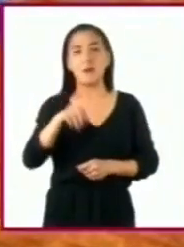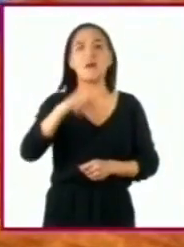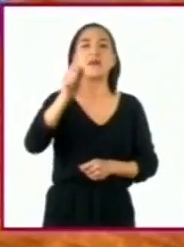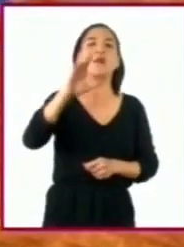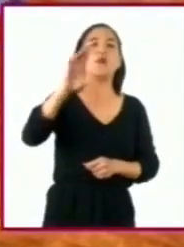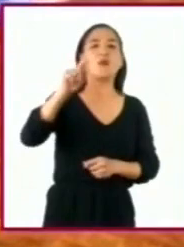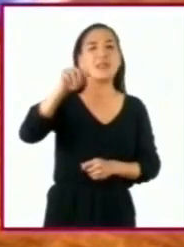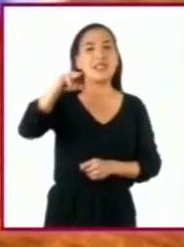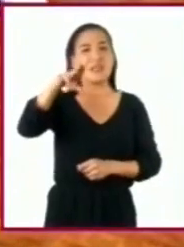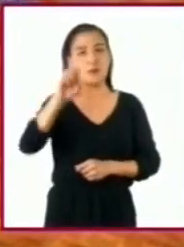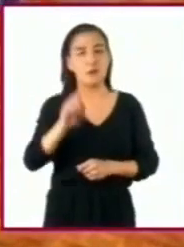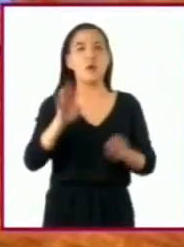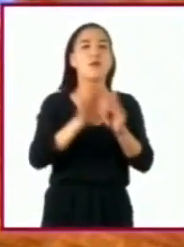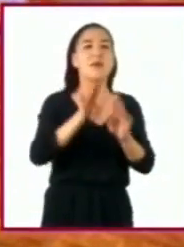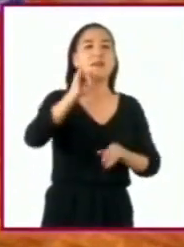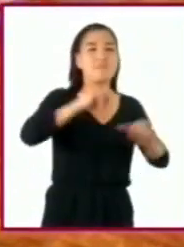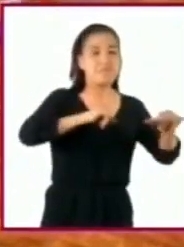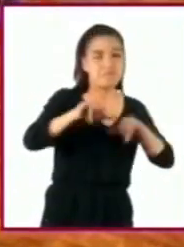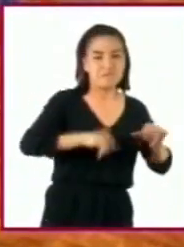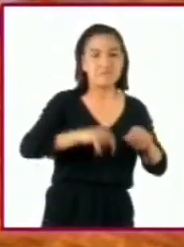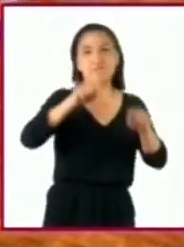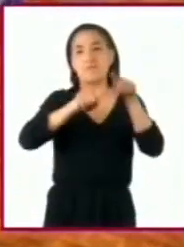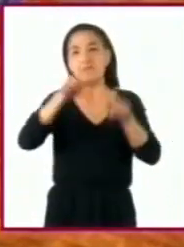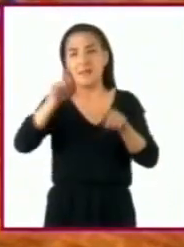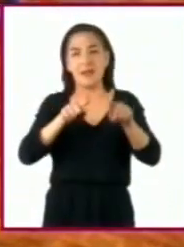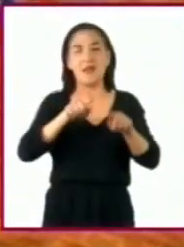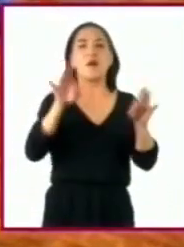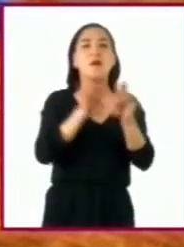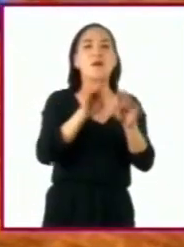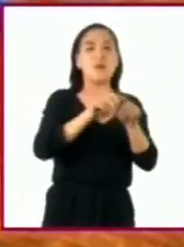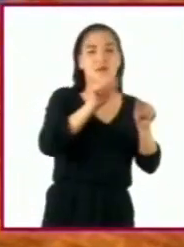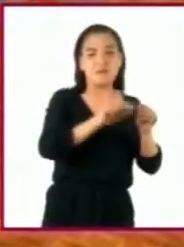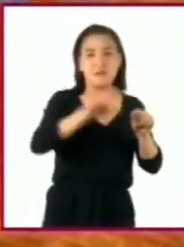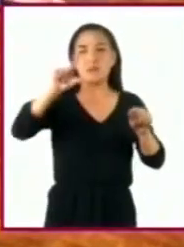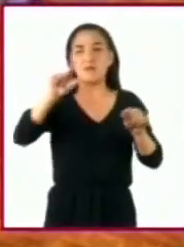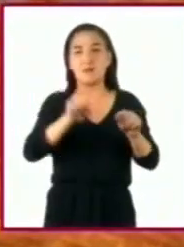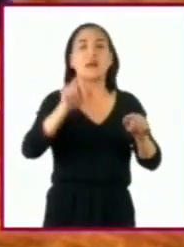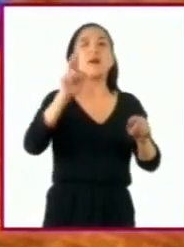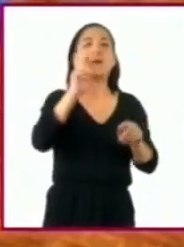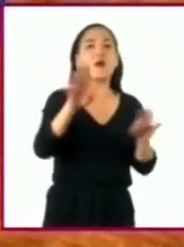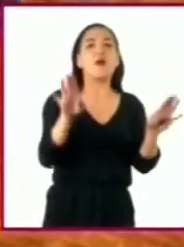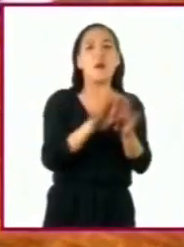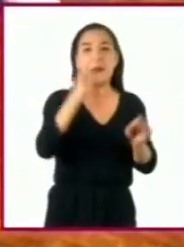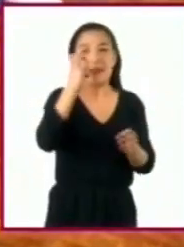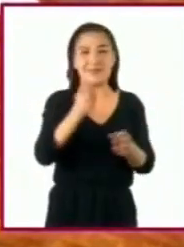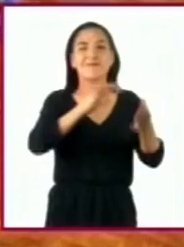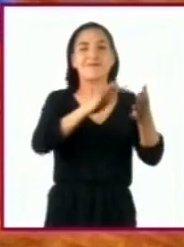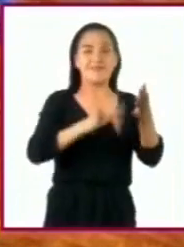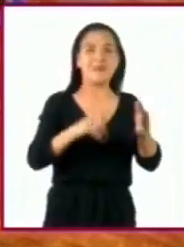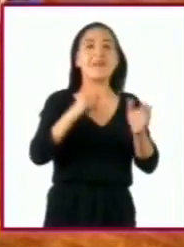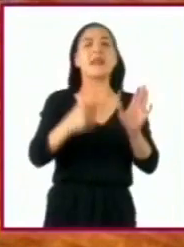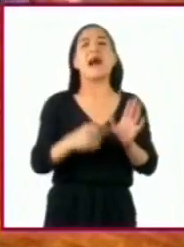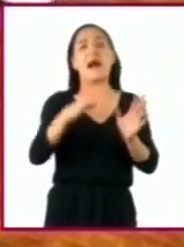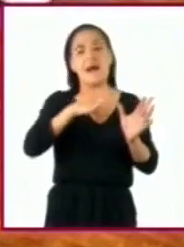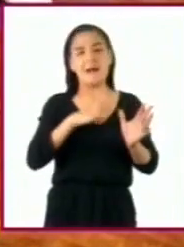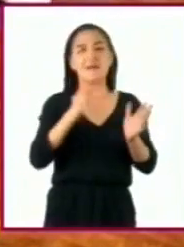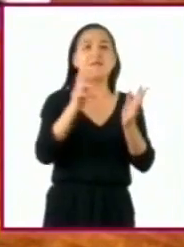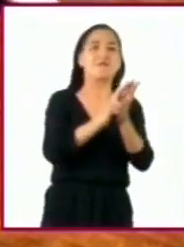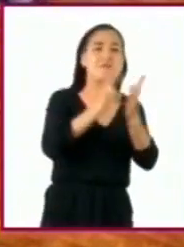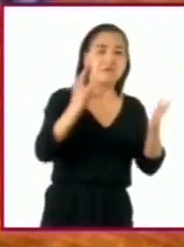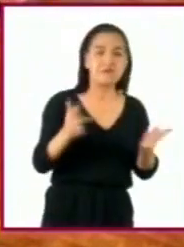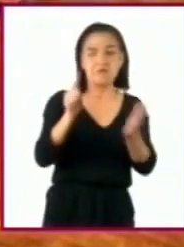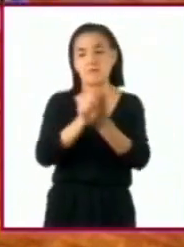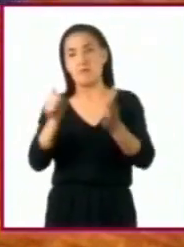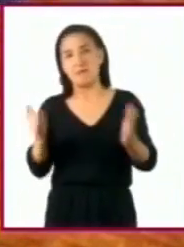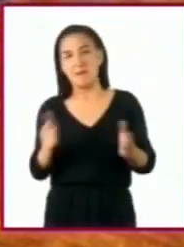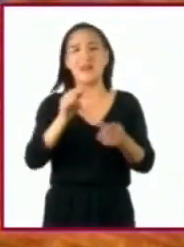una gráfica, tabla o mapa con su respectiva explicación en prosa. Estos textos aparecen en revistas, libros de consulta